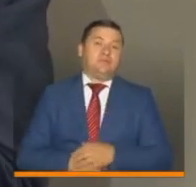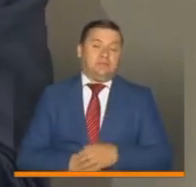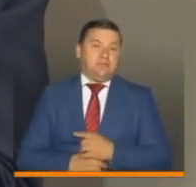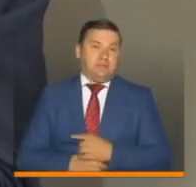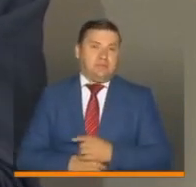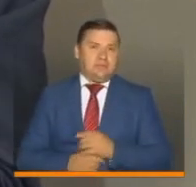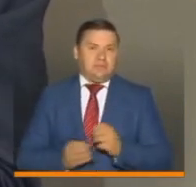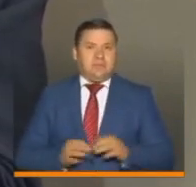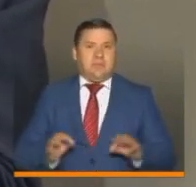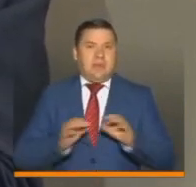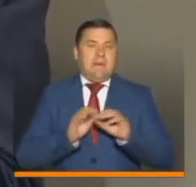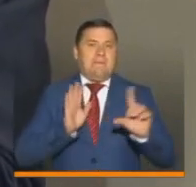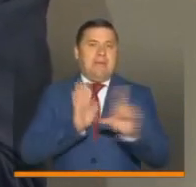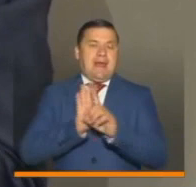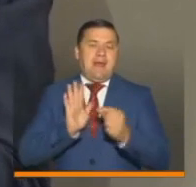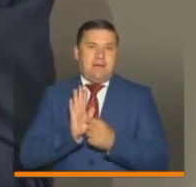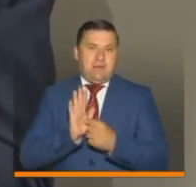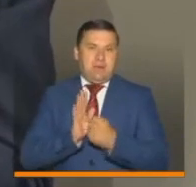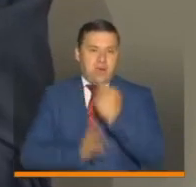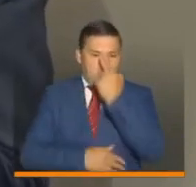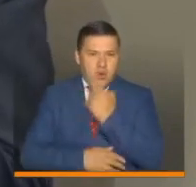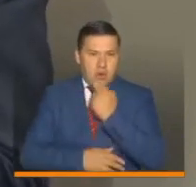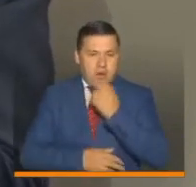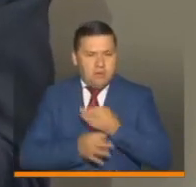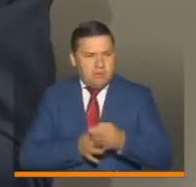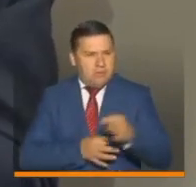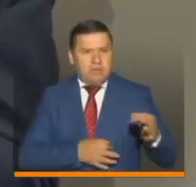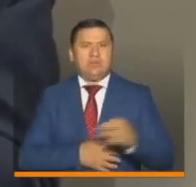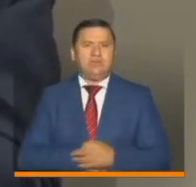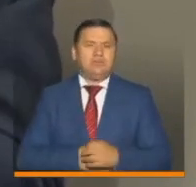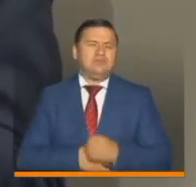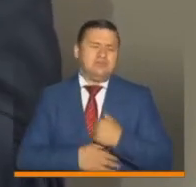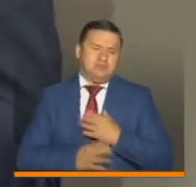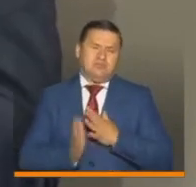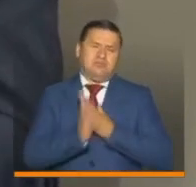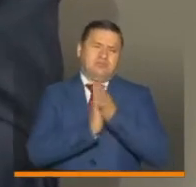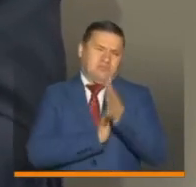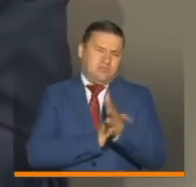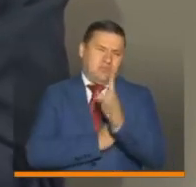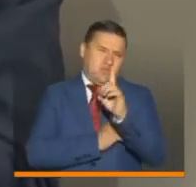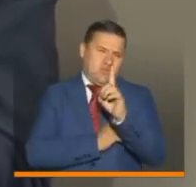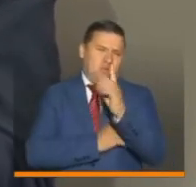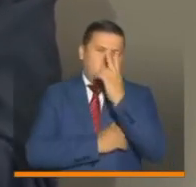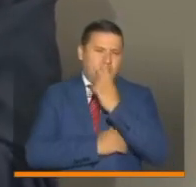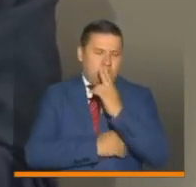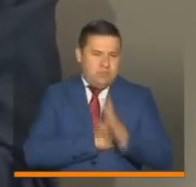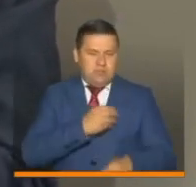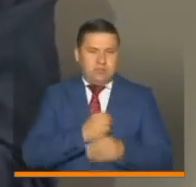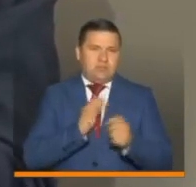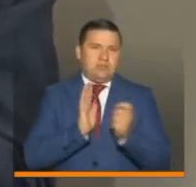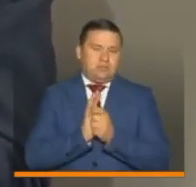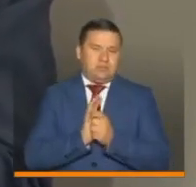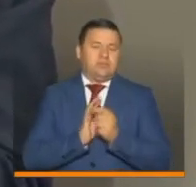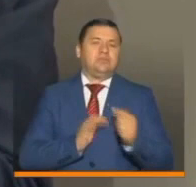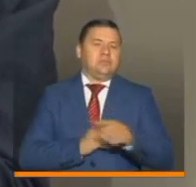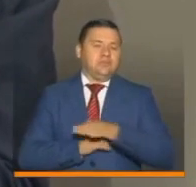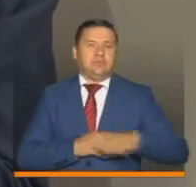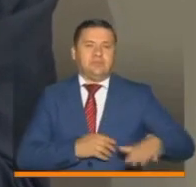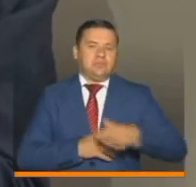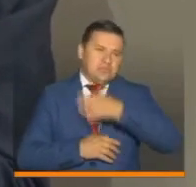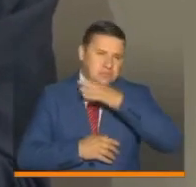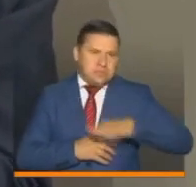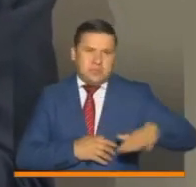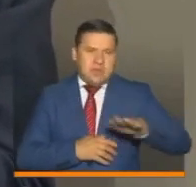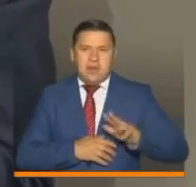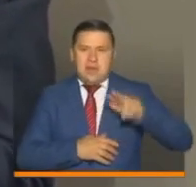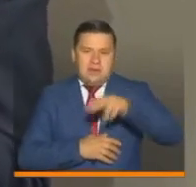de paz con legalidad, el compromiso con el sector rural. Solo voy a mencionar un componente que ya usted mencionó, el de